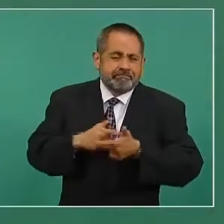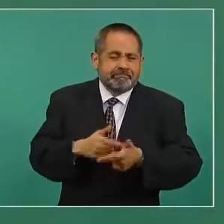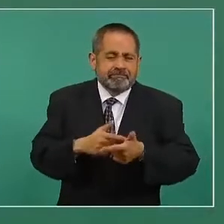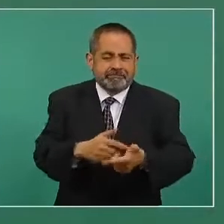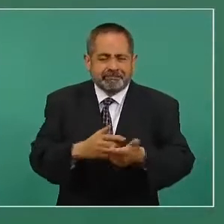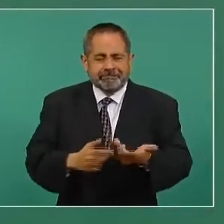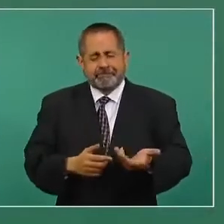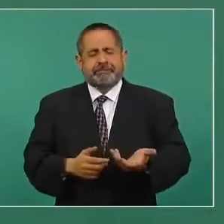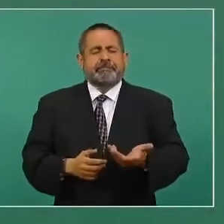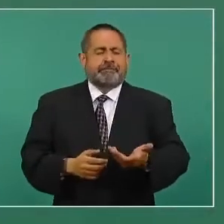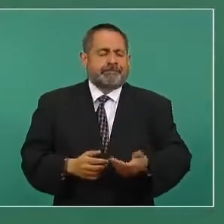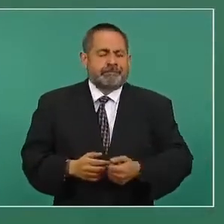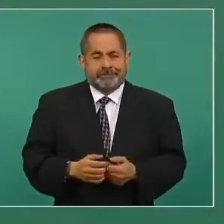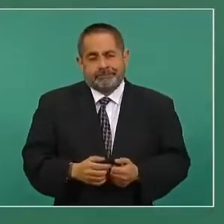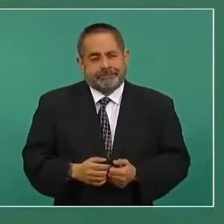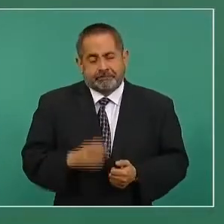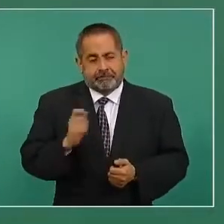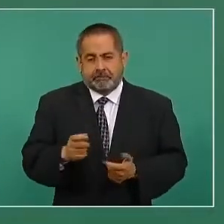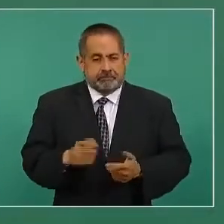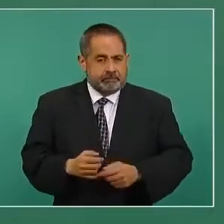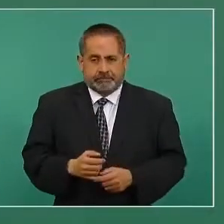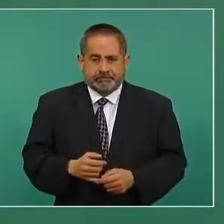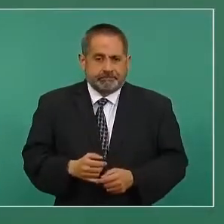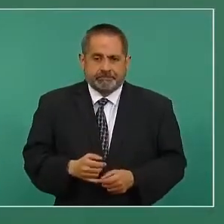¿Qué es lo que